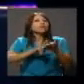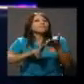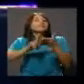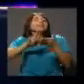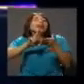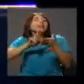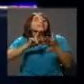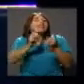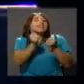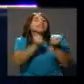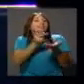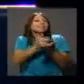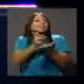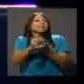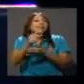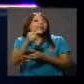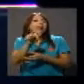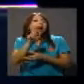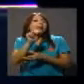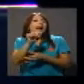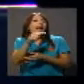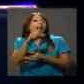¿por cuál empezaría?